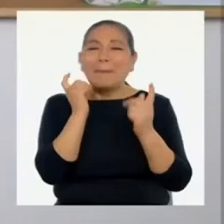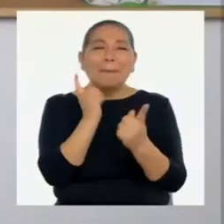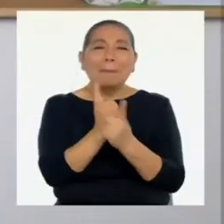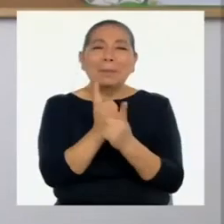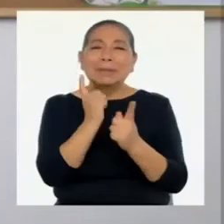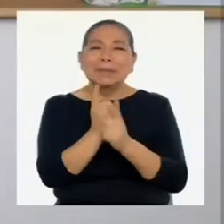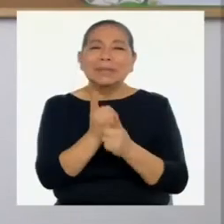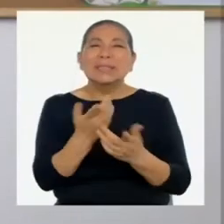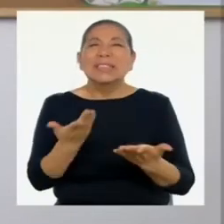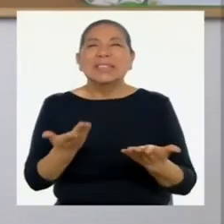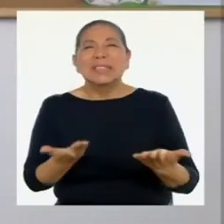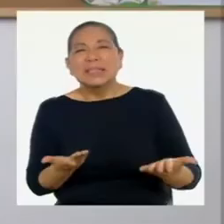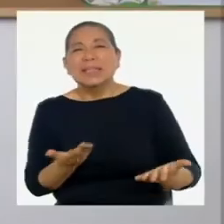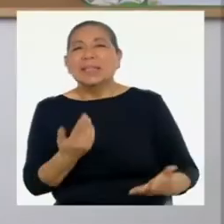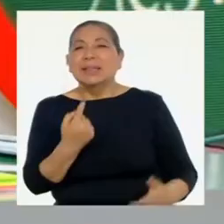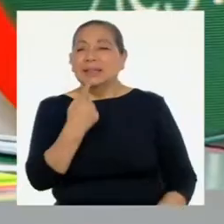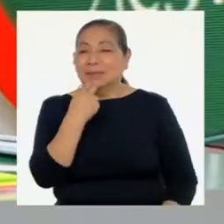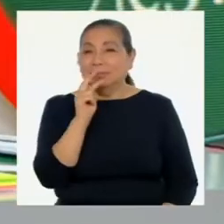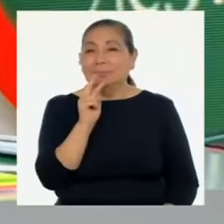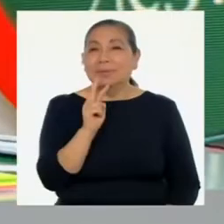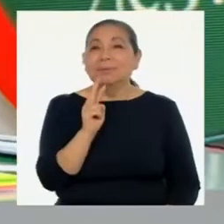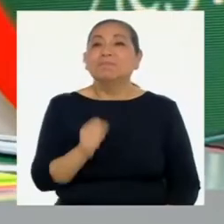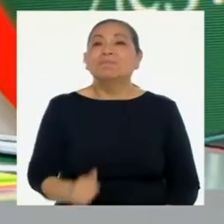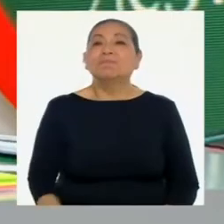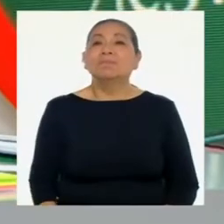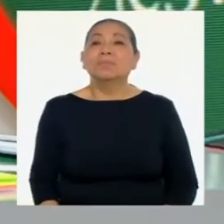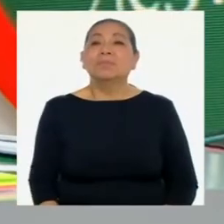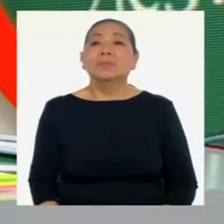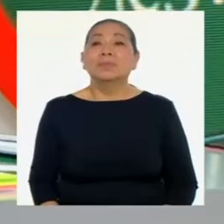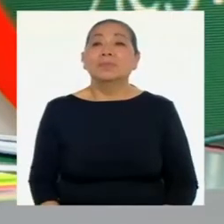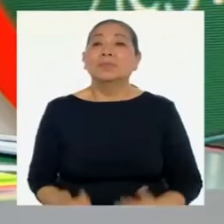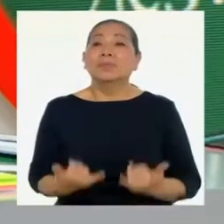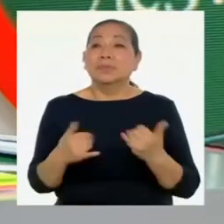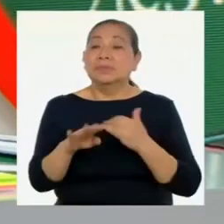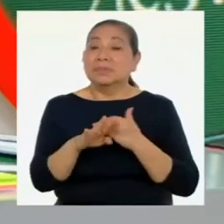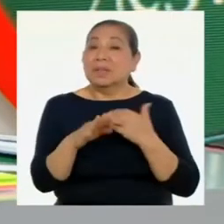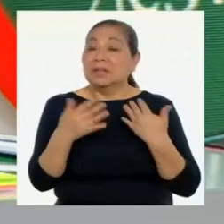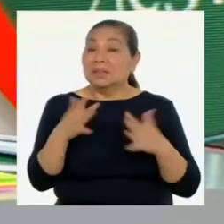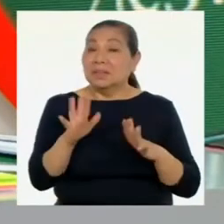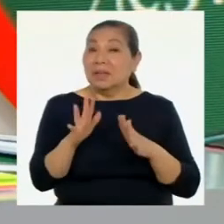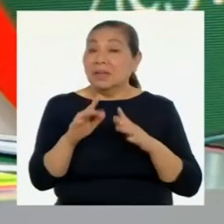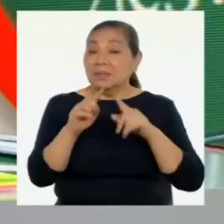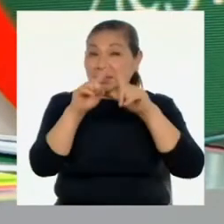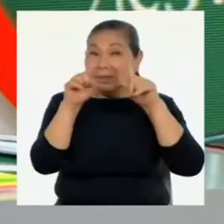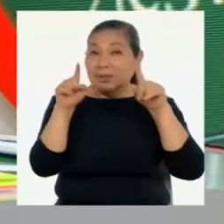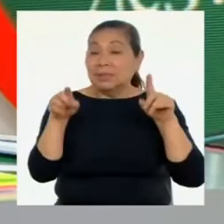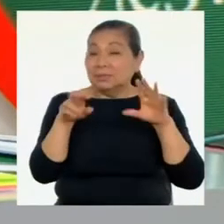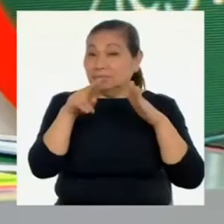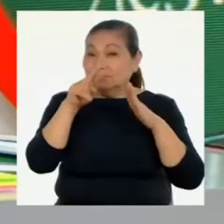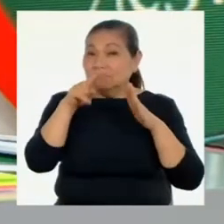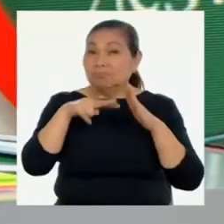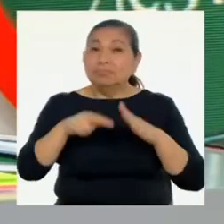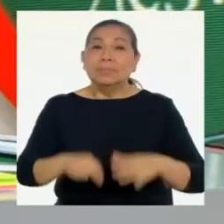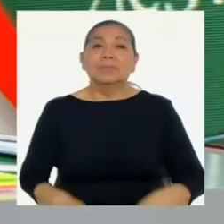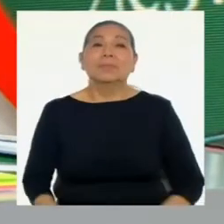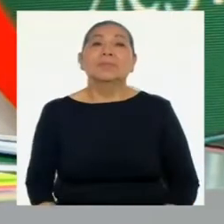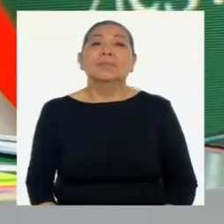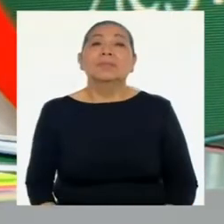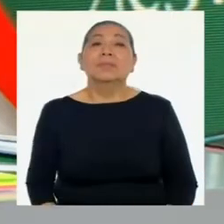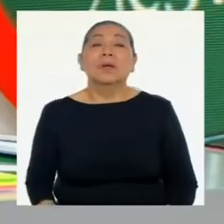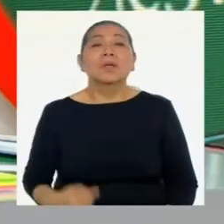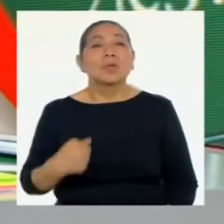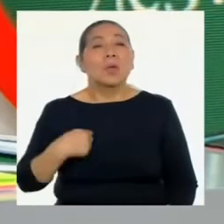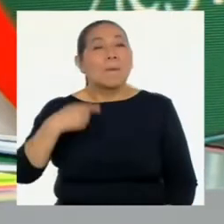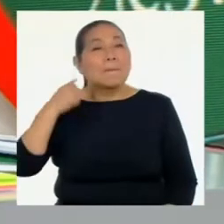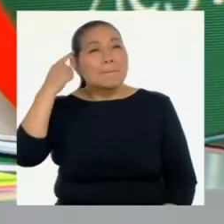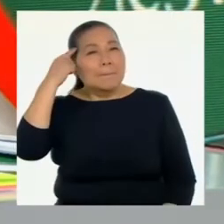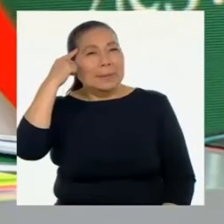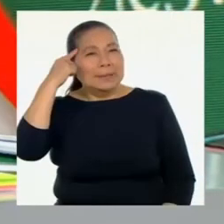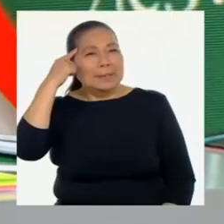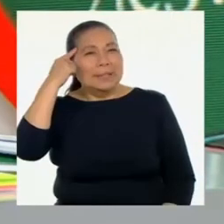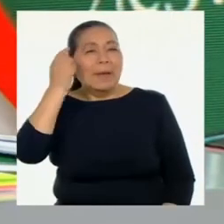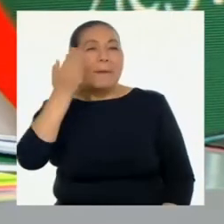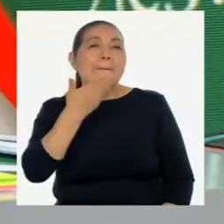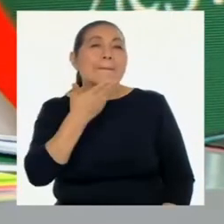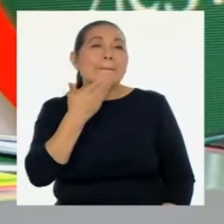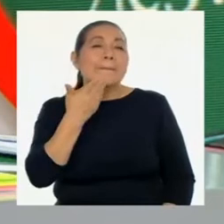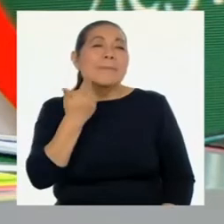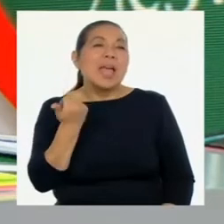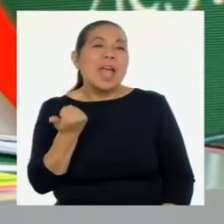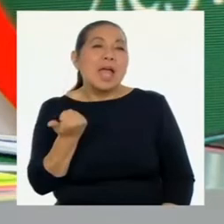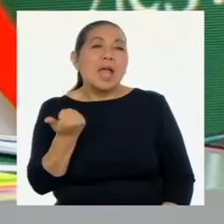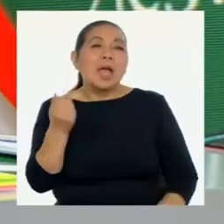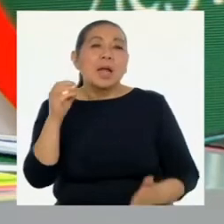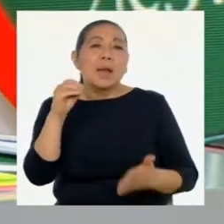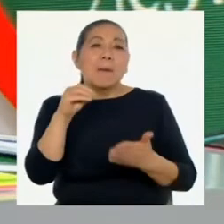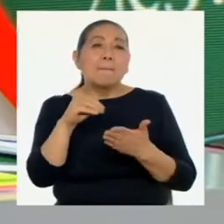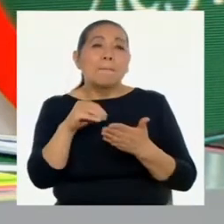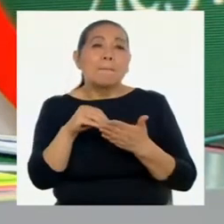¿no? Sí, eso vimos. Bueno, en base a eso y a los afiches que hemos revisado en el programa, pensé que, como debemos plantear